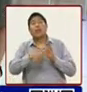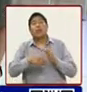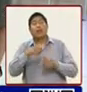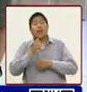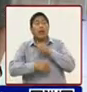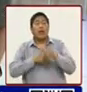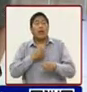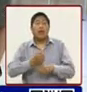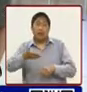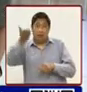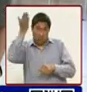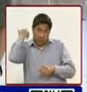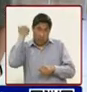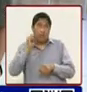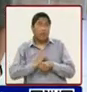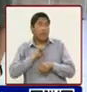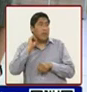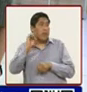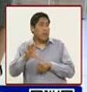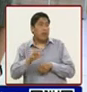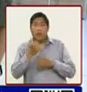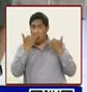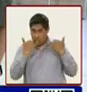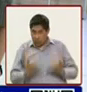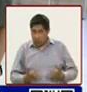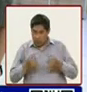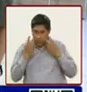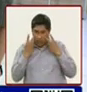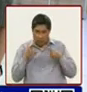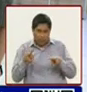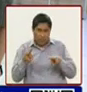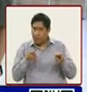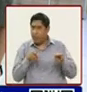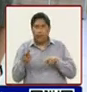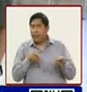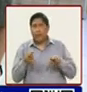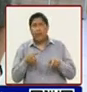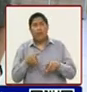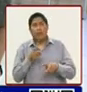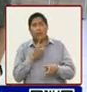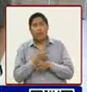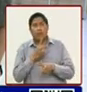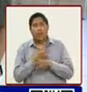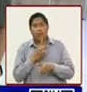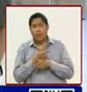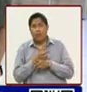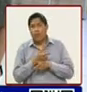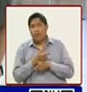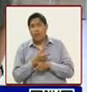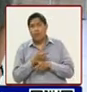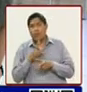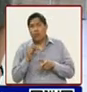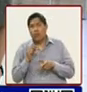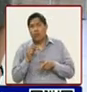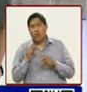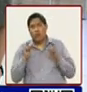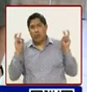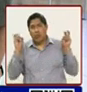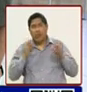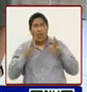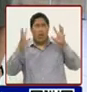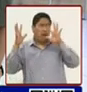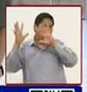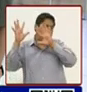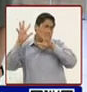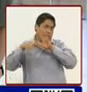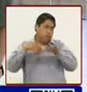el año pasado? Usted lo acaba de contar, lo que hoy hemos podido observar para prevenir que se continúe con este tipo de